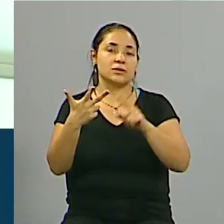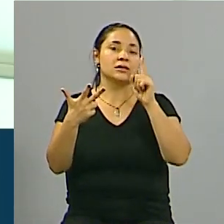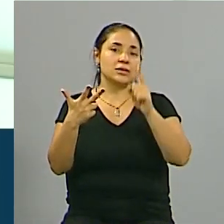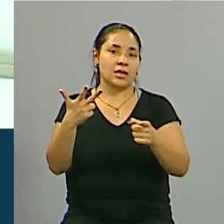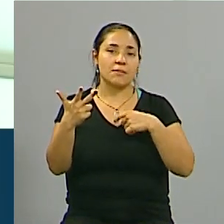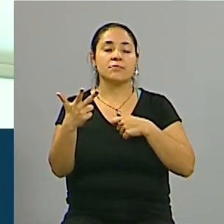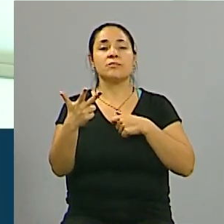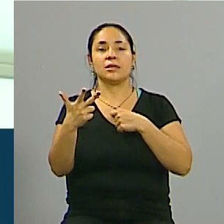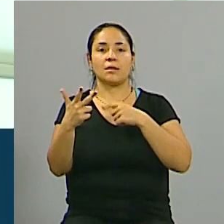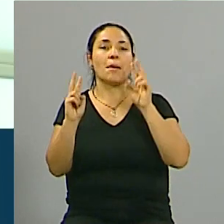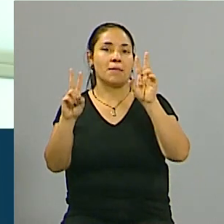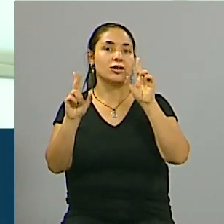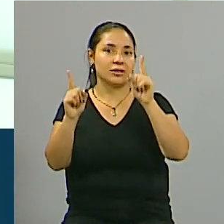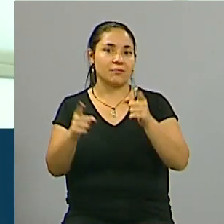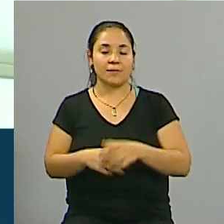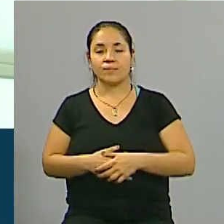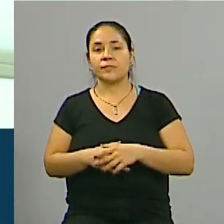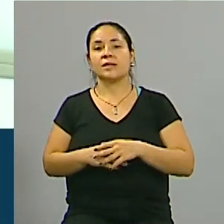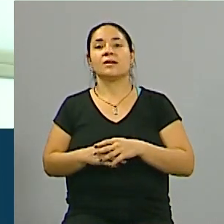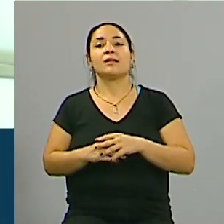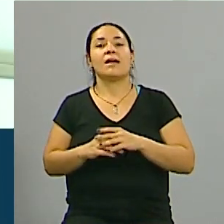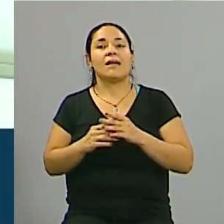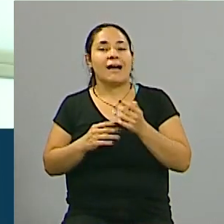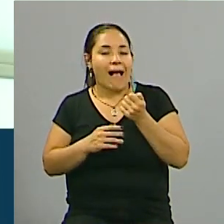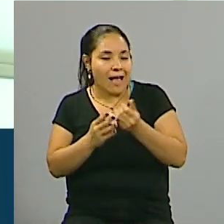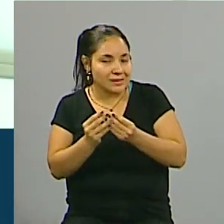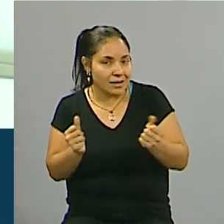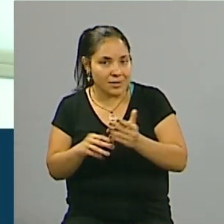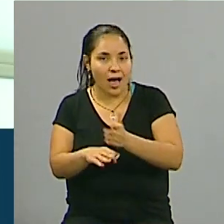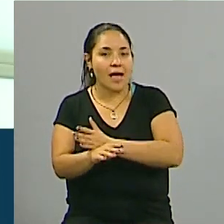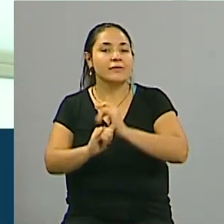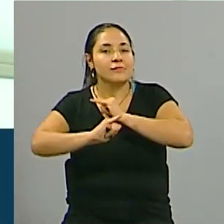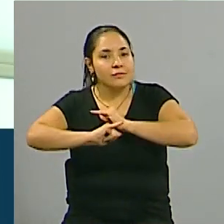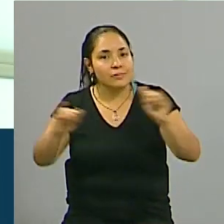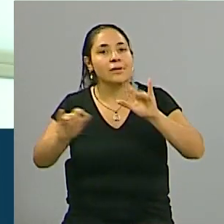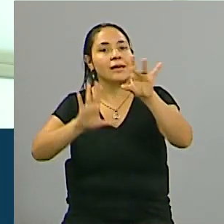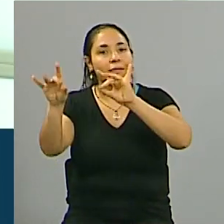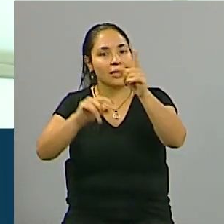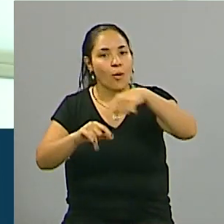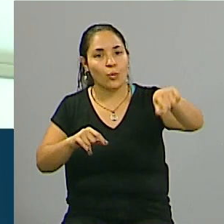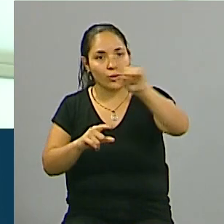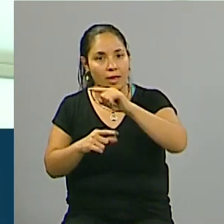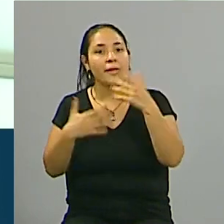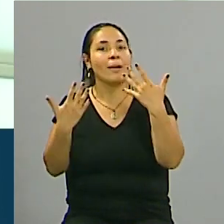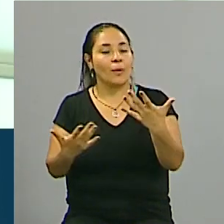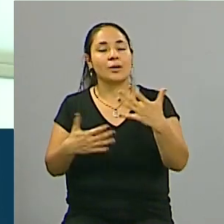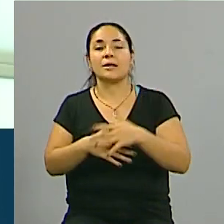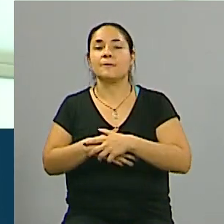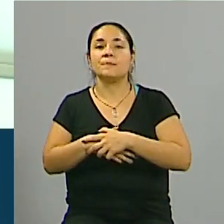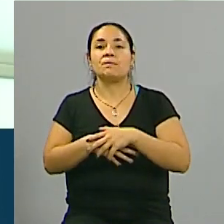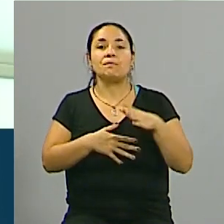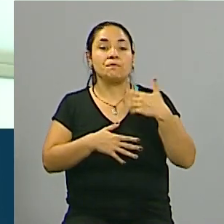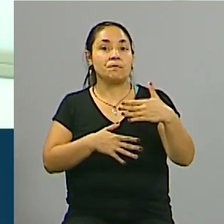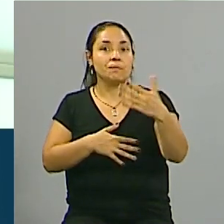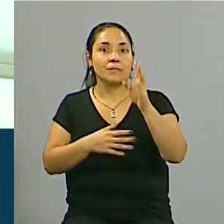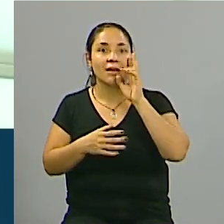del propio peronismo. Antes de irnos, porque ya estamos en el tramo final del programa, vamos a hacer una invitación, porque falta nada para que finalmente podamos